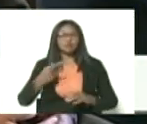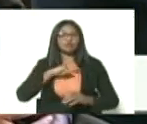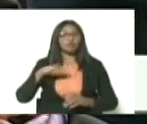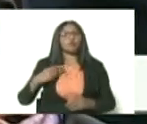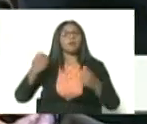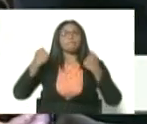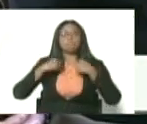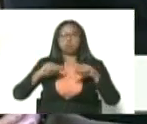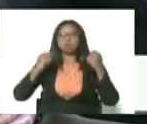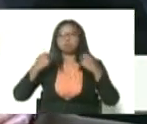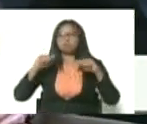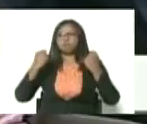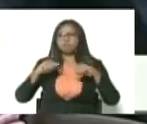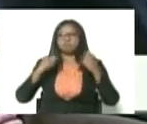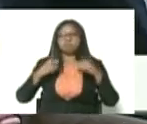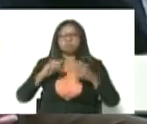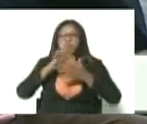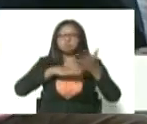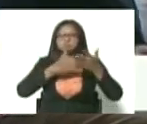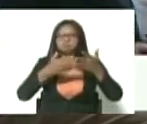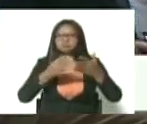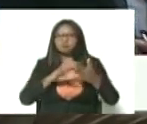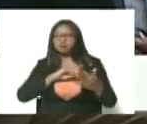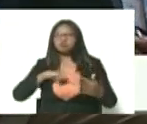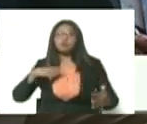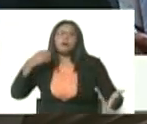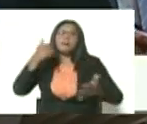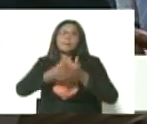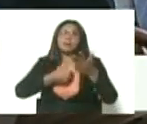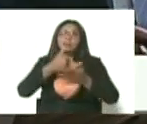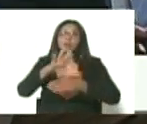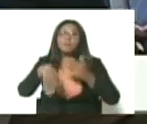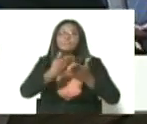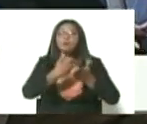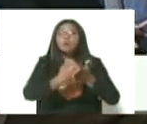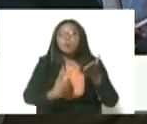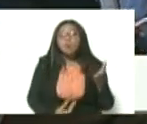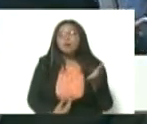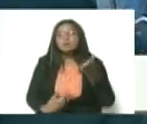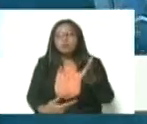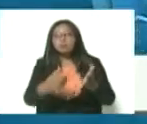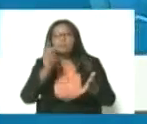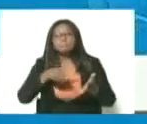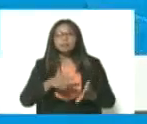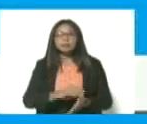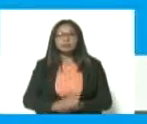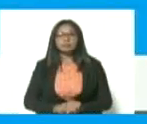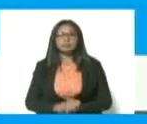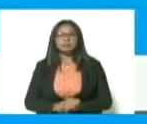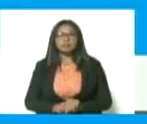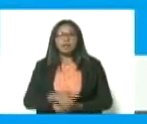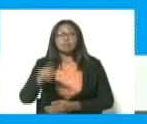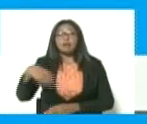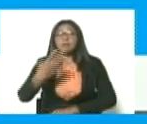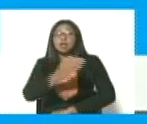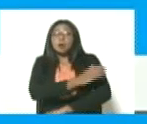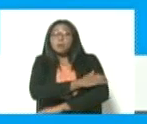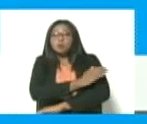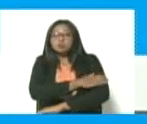preparando nuestra batalla, nuestras propuestas. Y en los sectores de oposición